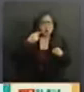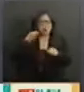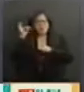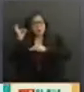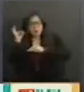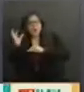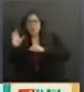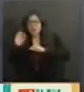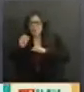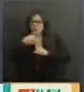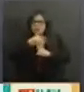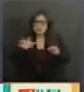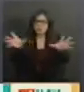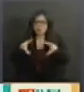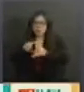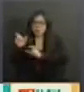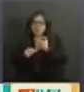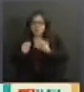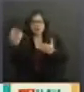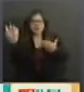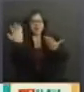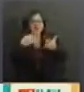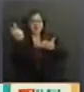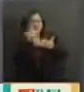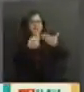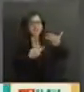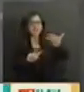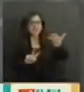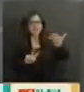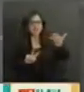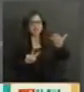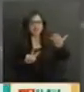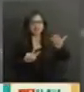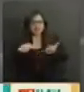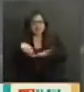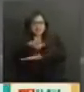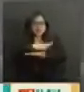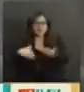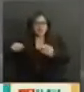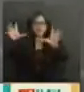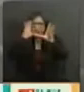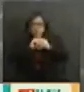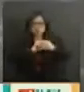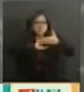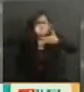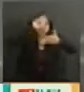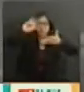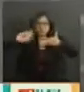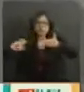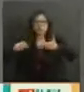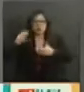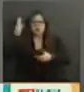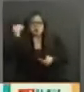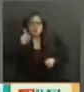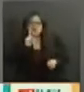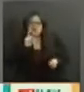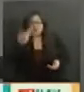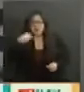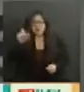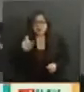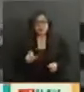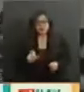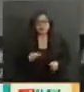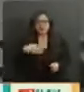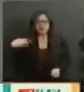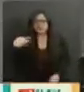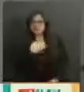grupo de artistas urbanos que están en la calle en la noche a intervenir. Nadie sabe quién es. Por lo tanto, obviamente, el mismo artista en sus páginas